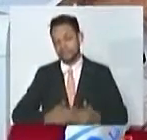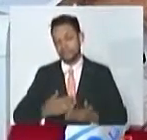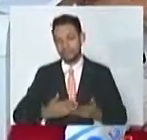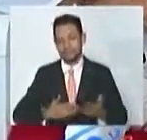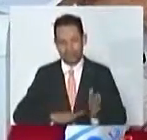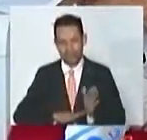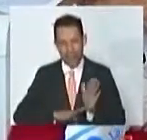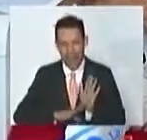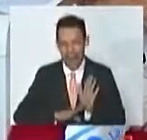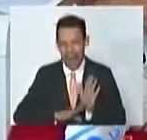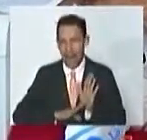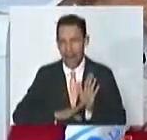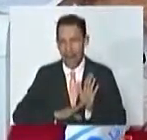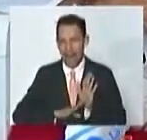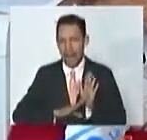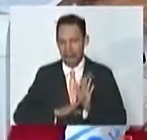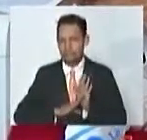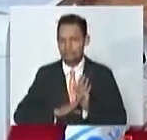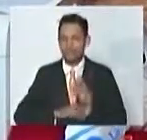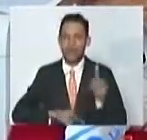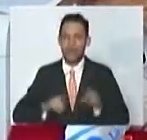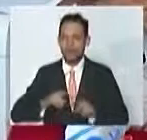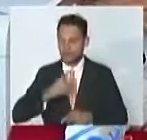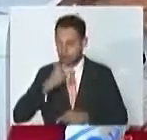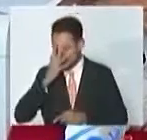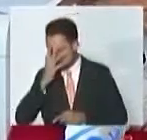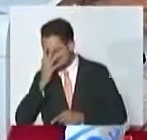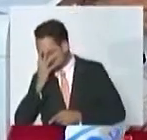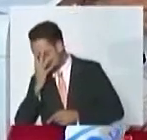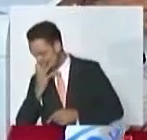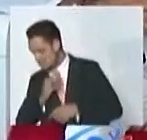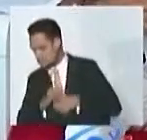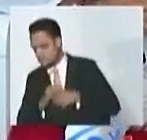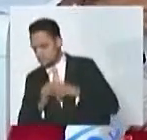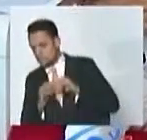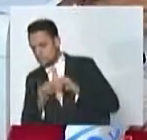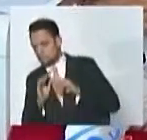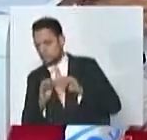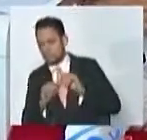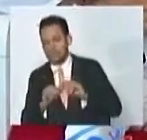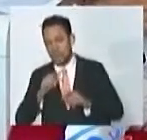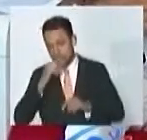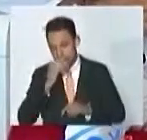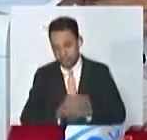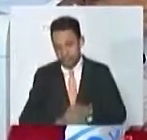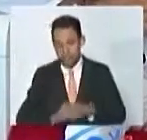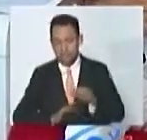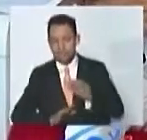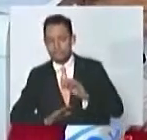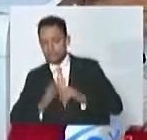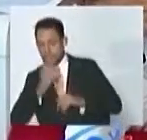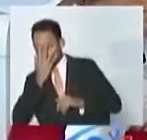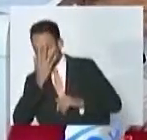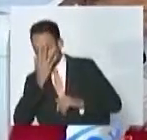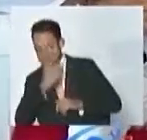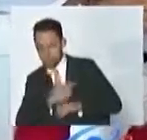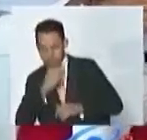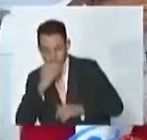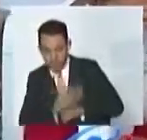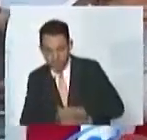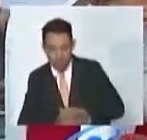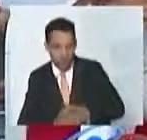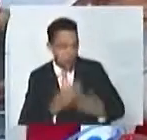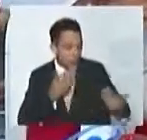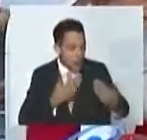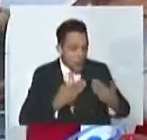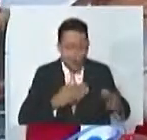de retracción ante el grupo. Entonces son niños que nos llegan por, dicen, no, es que es un niño muy retraído, es un niño muy tímido, es un niño que no